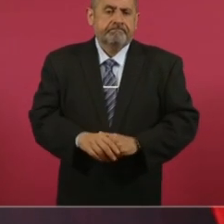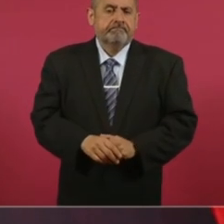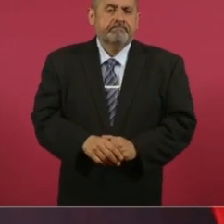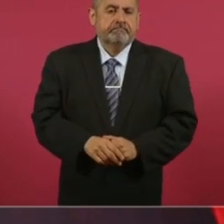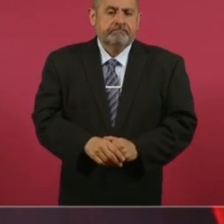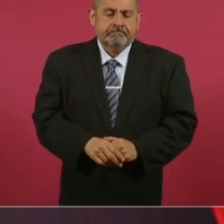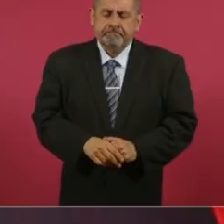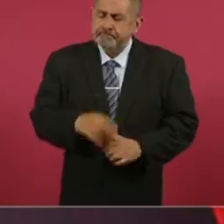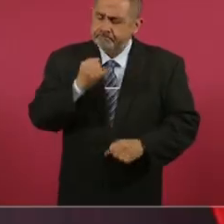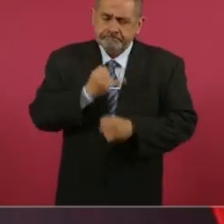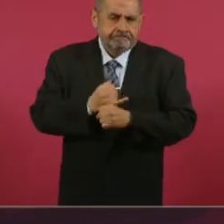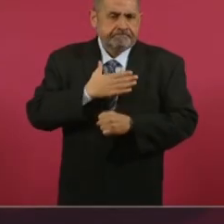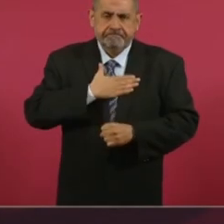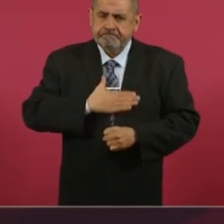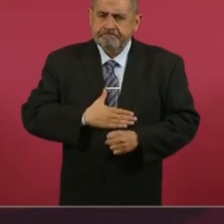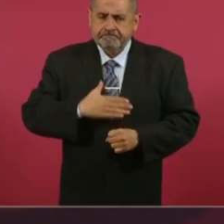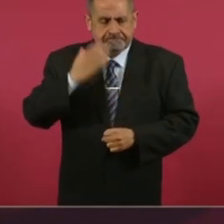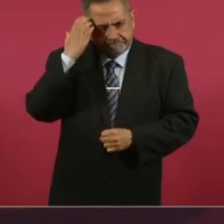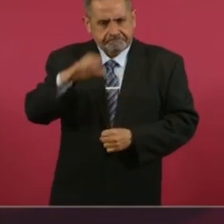Fue una infamia.